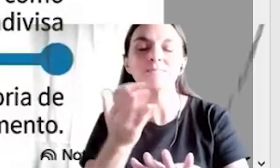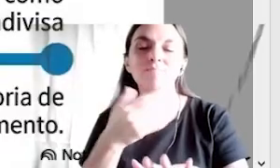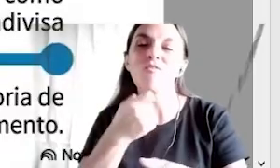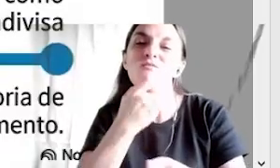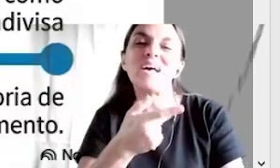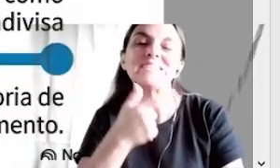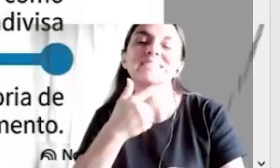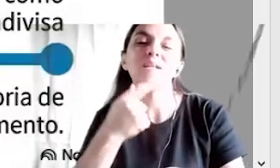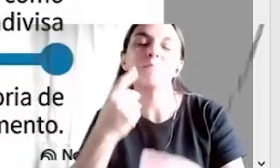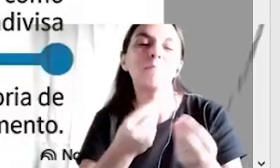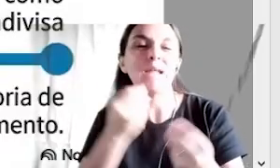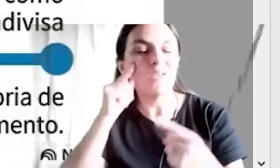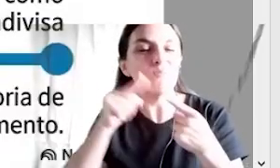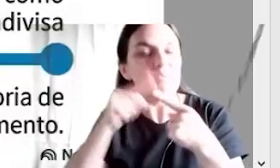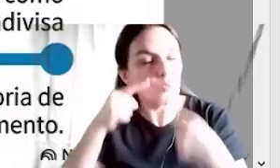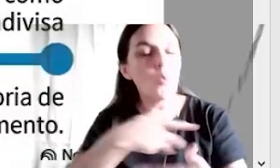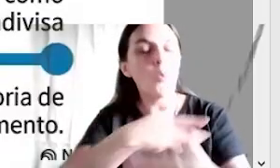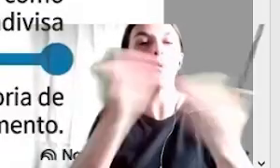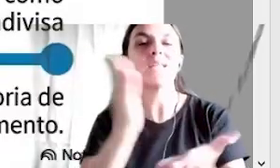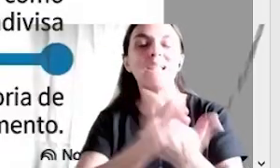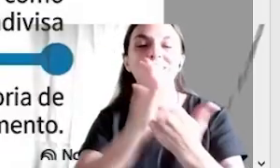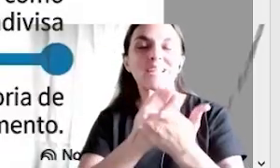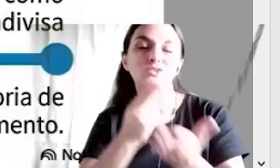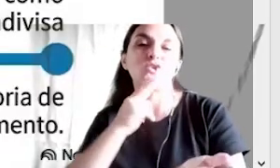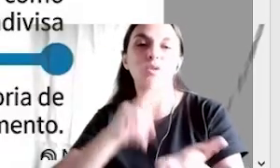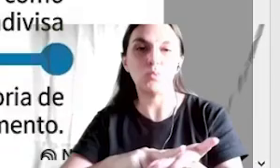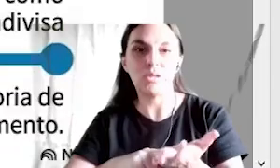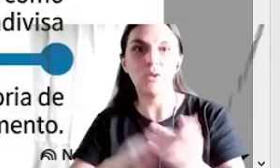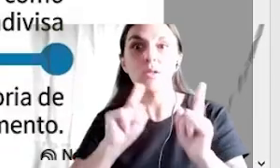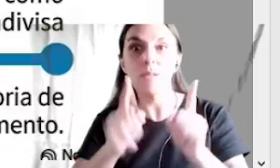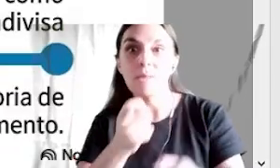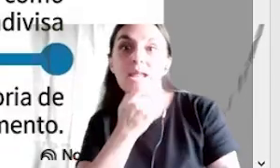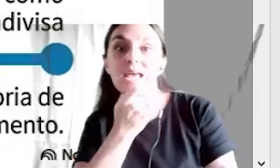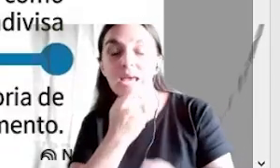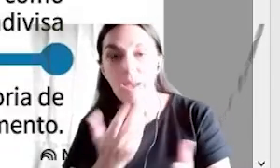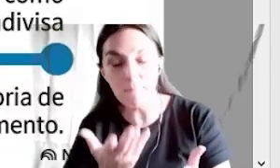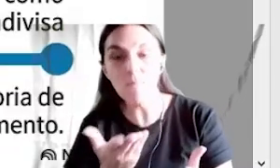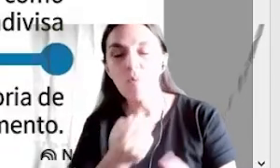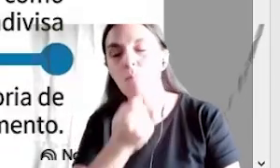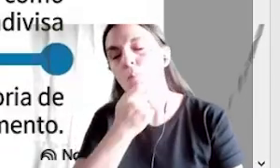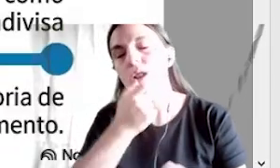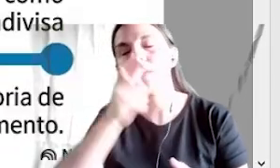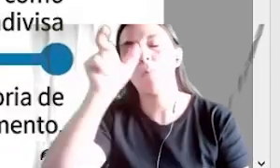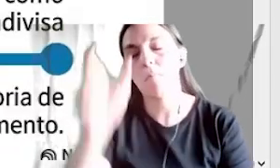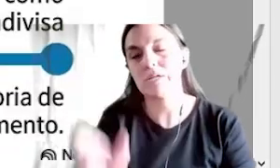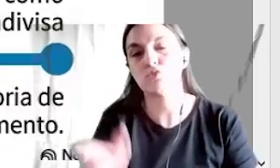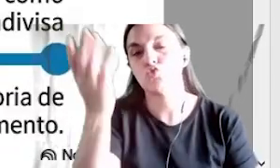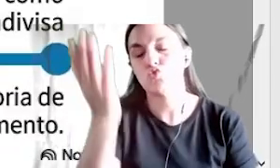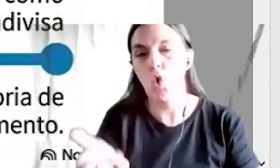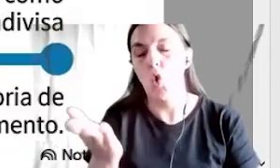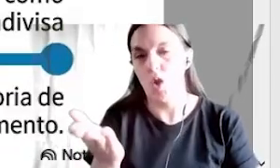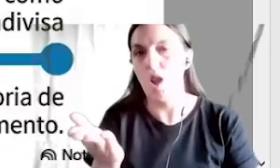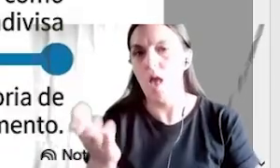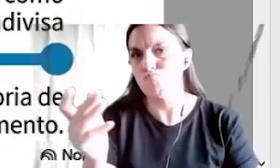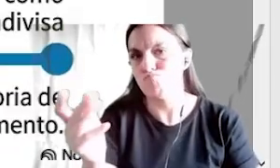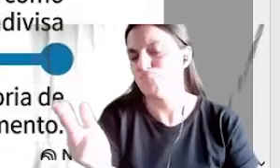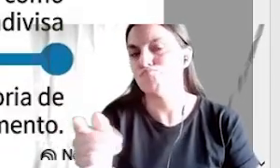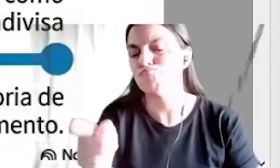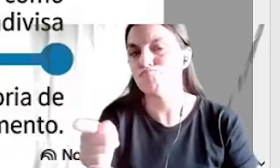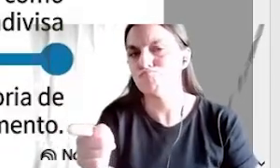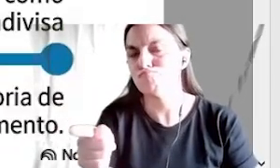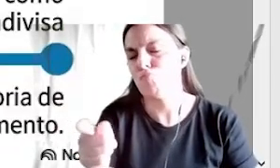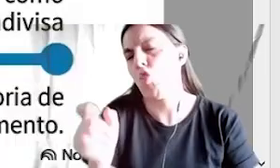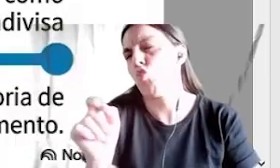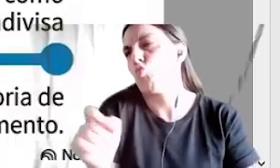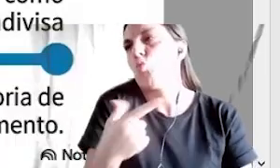para demostrar la autonomía del derecho tributario. Y les puse como ejemplo, en el caso de una persona titular de un comercio,